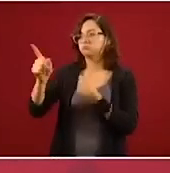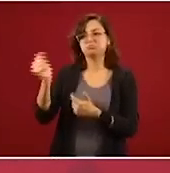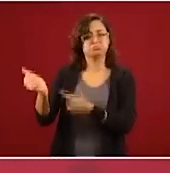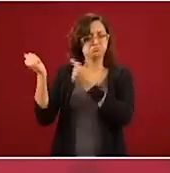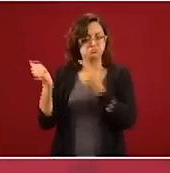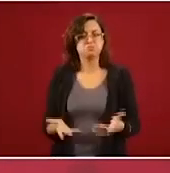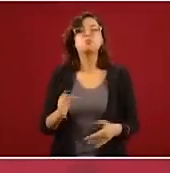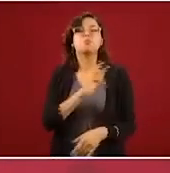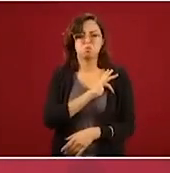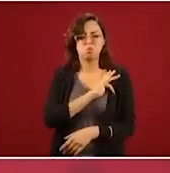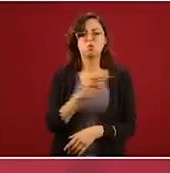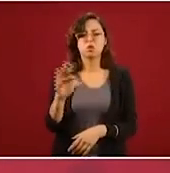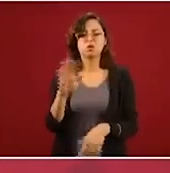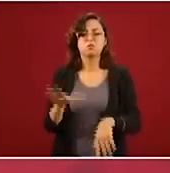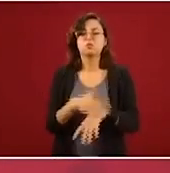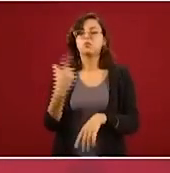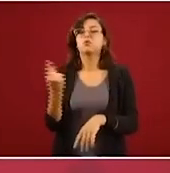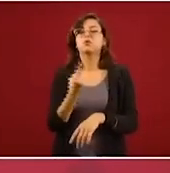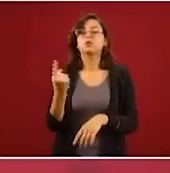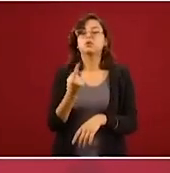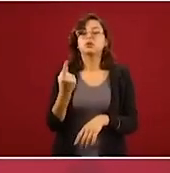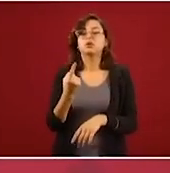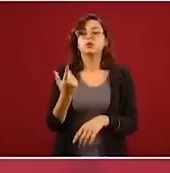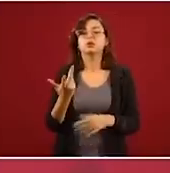cuando hay